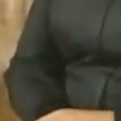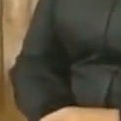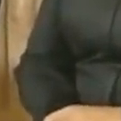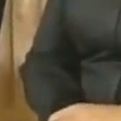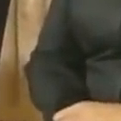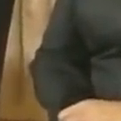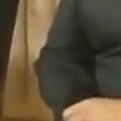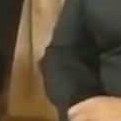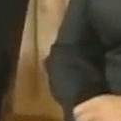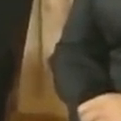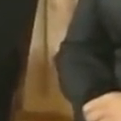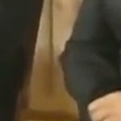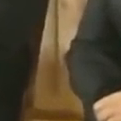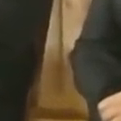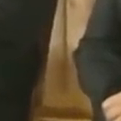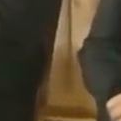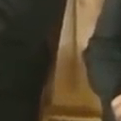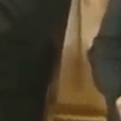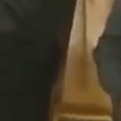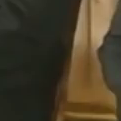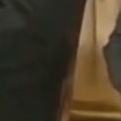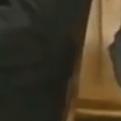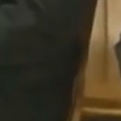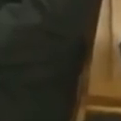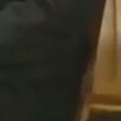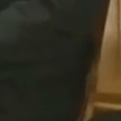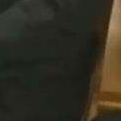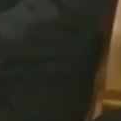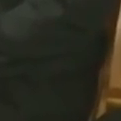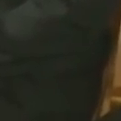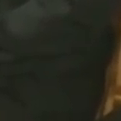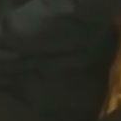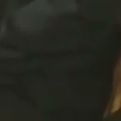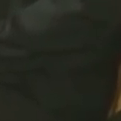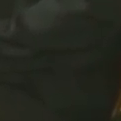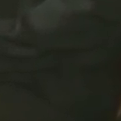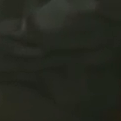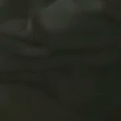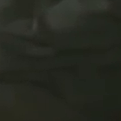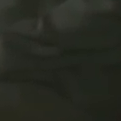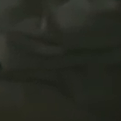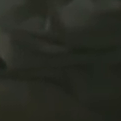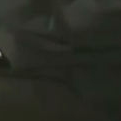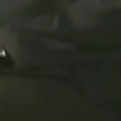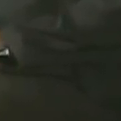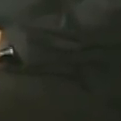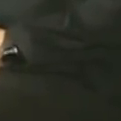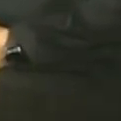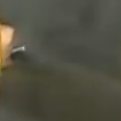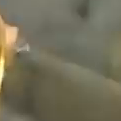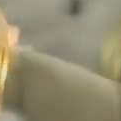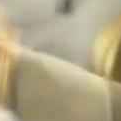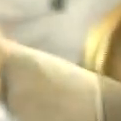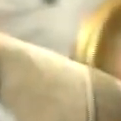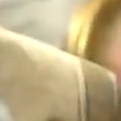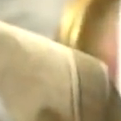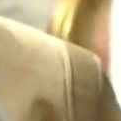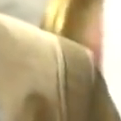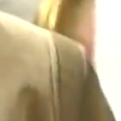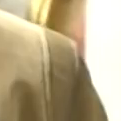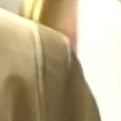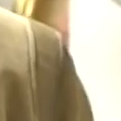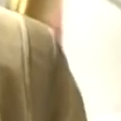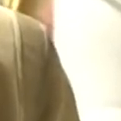imperio del mundo. Le rinden homenajes sus compatriotas, sus amigos de lucha, aquellos que durante